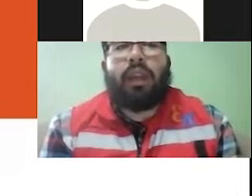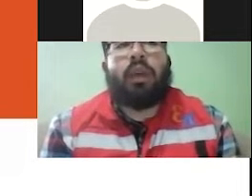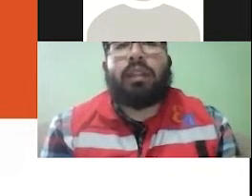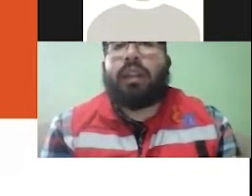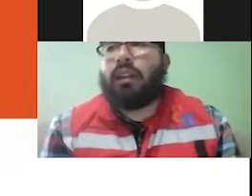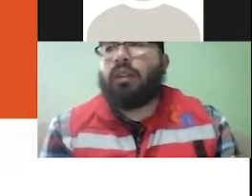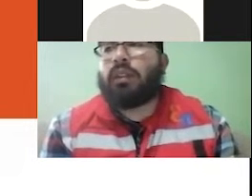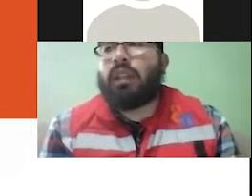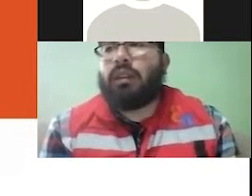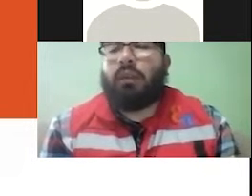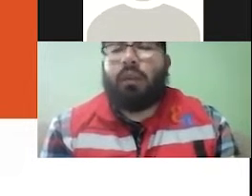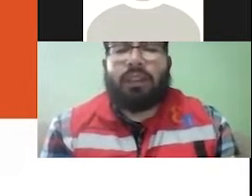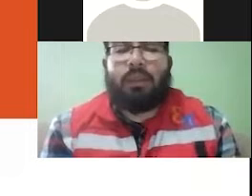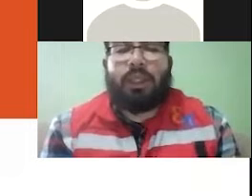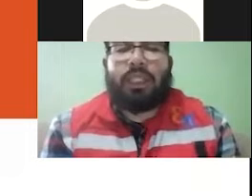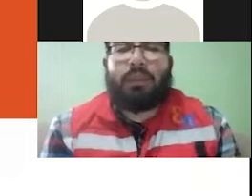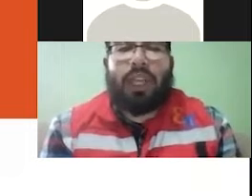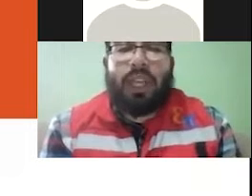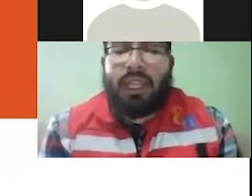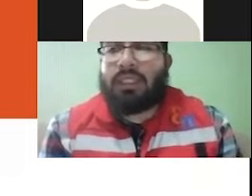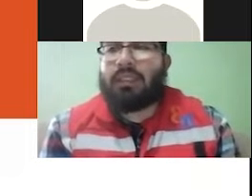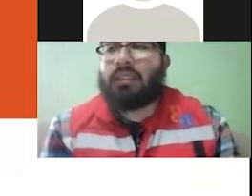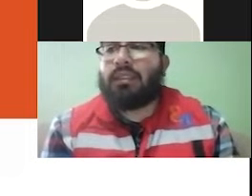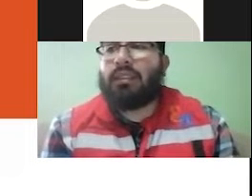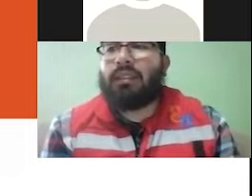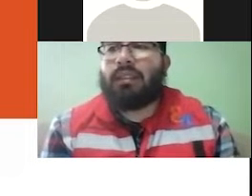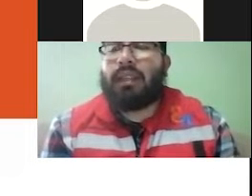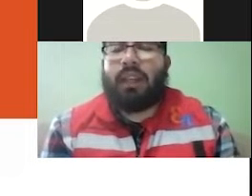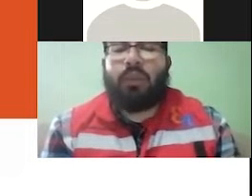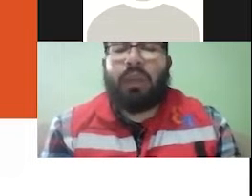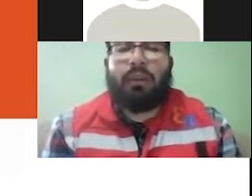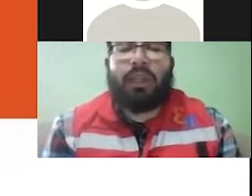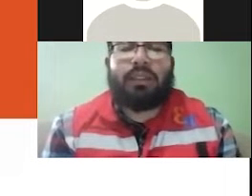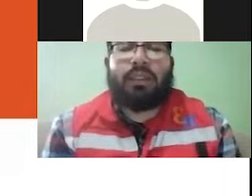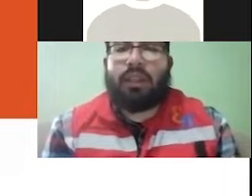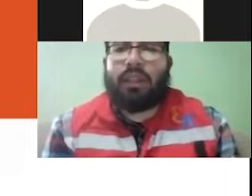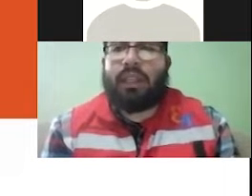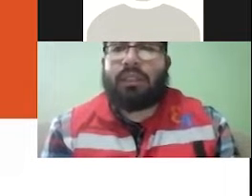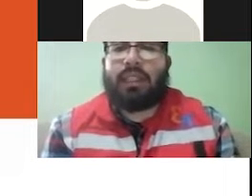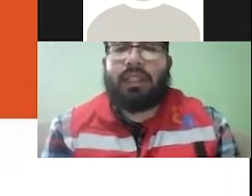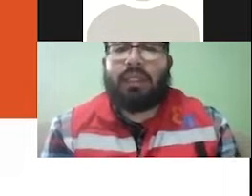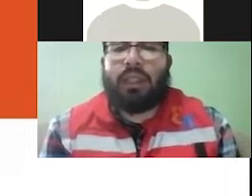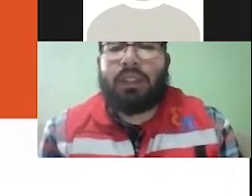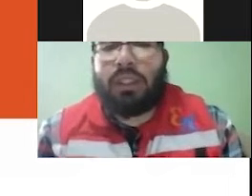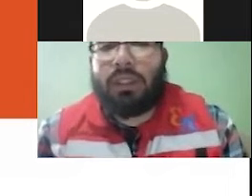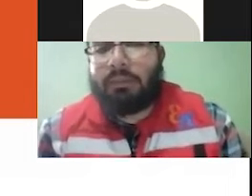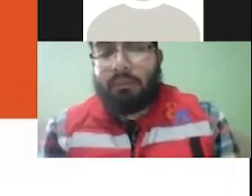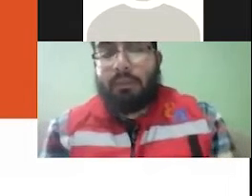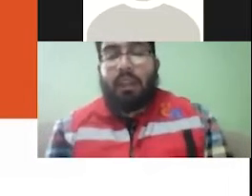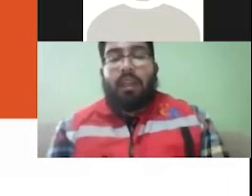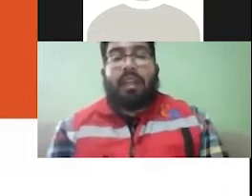O que encuentren, no sé, como les decía, puertas bloqueadas, que ya no pueden abrirse o que las ventanas igual se